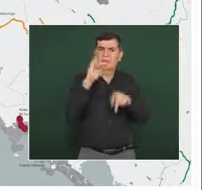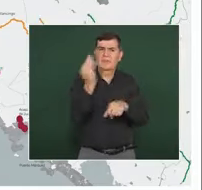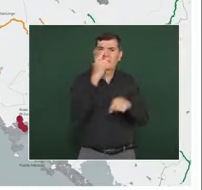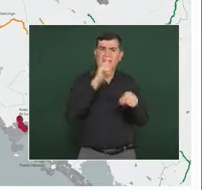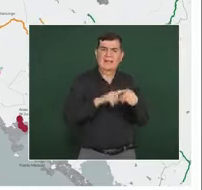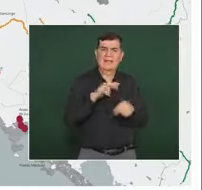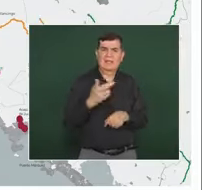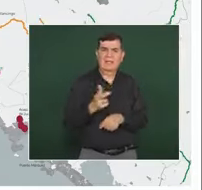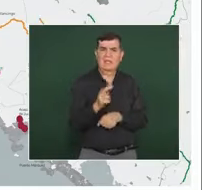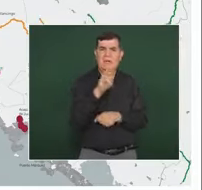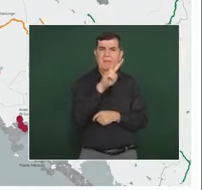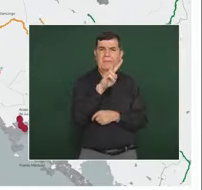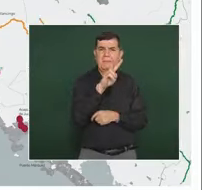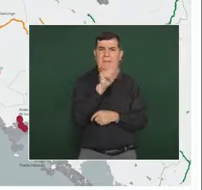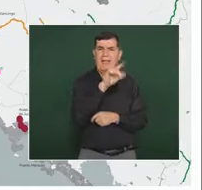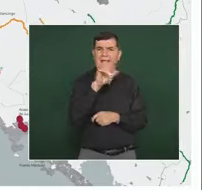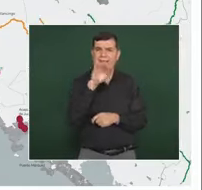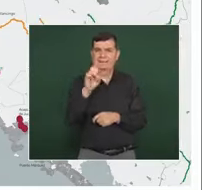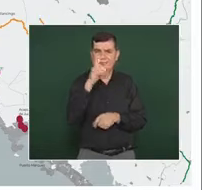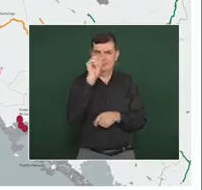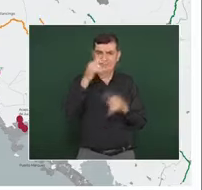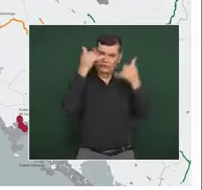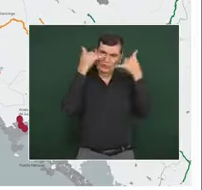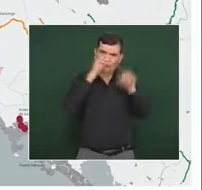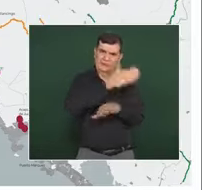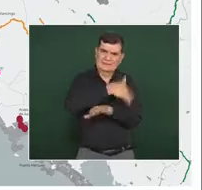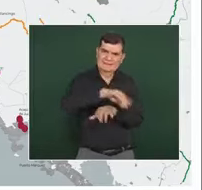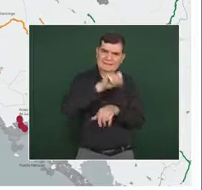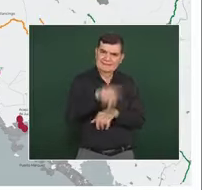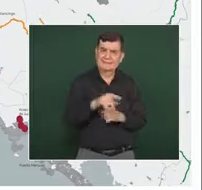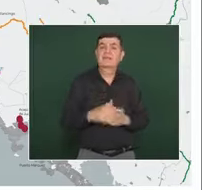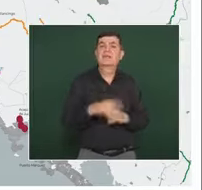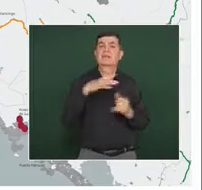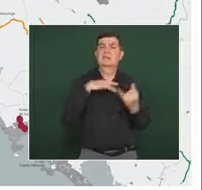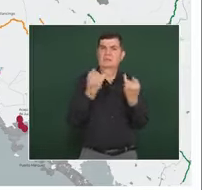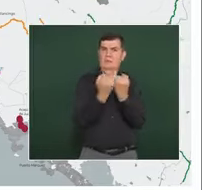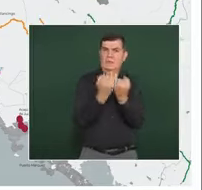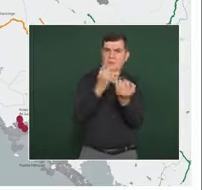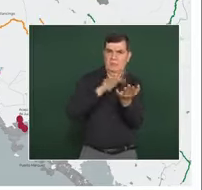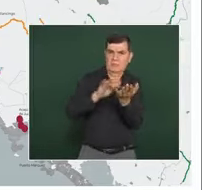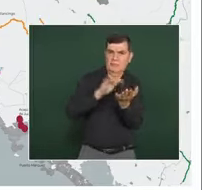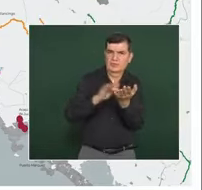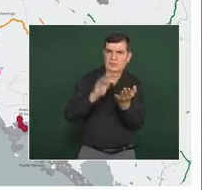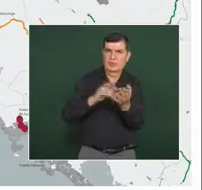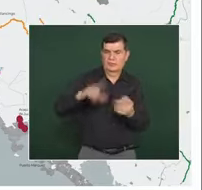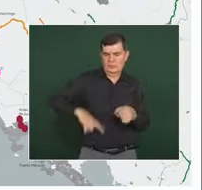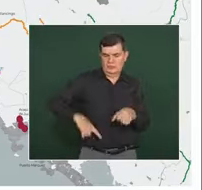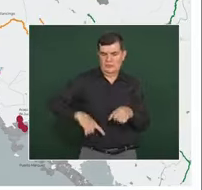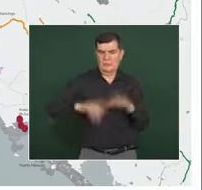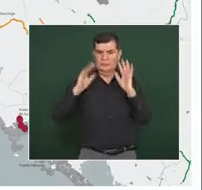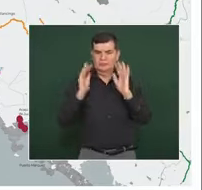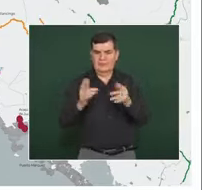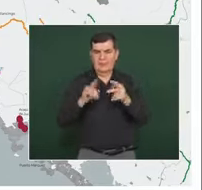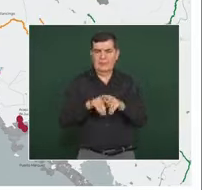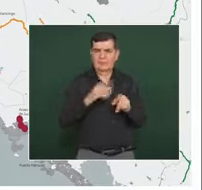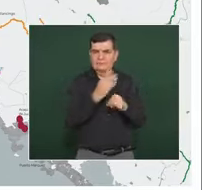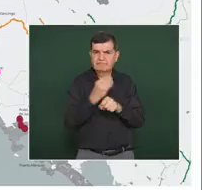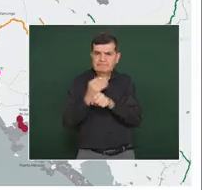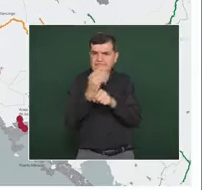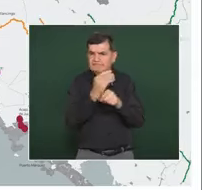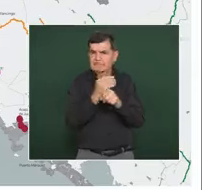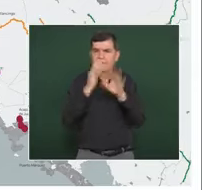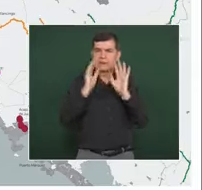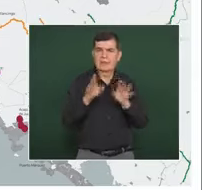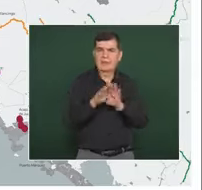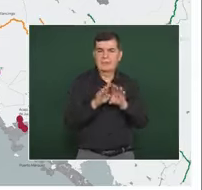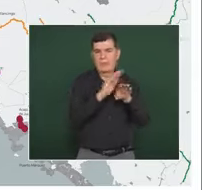Río Valle en Coyuca de Benítez. También en apoyo al Gobierno del Estado estamos iniciando la estabilización de